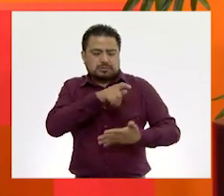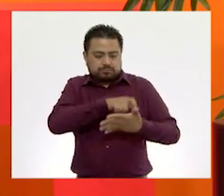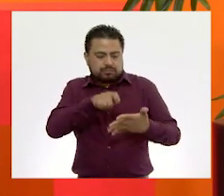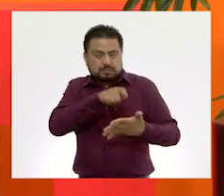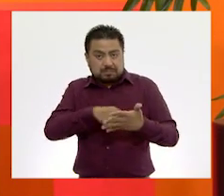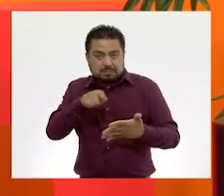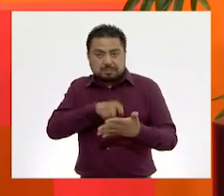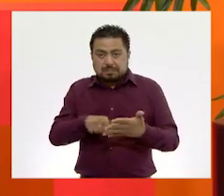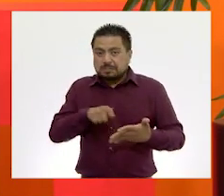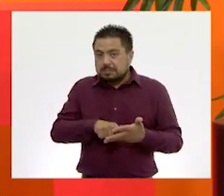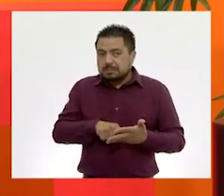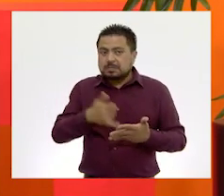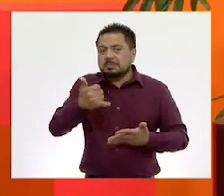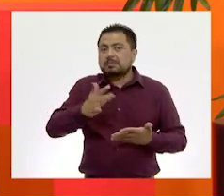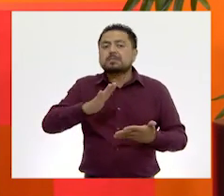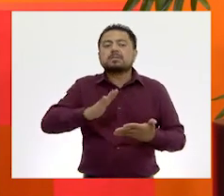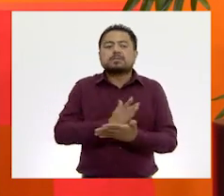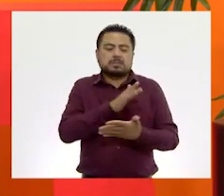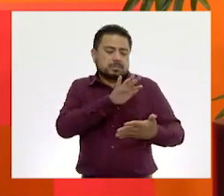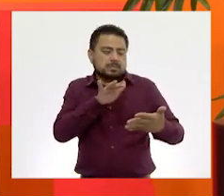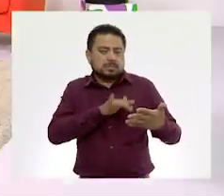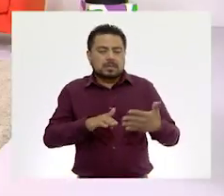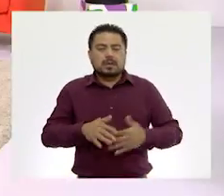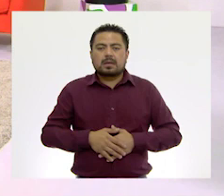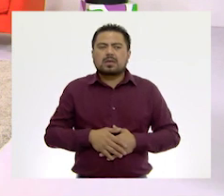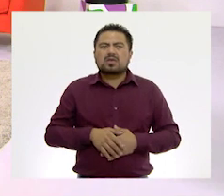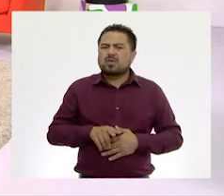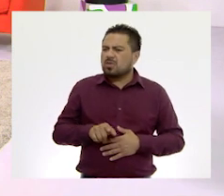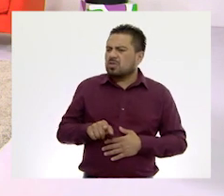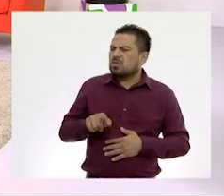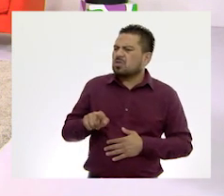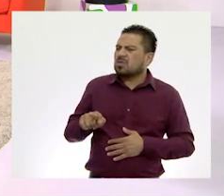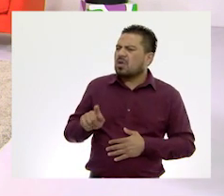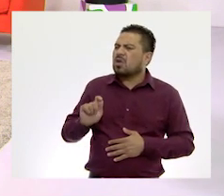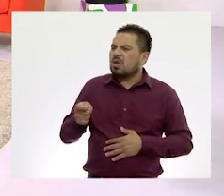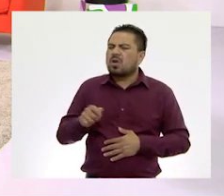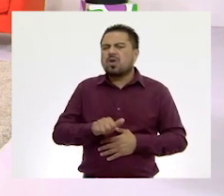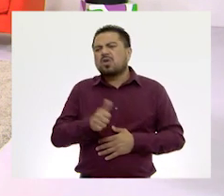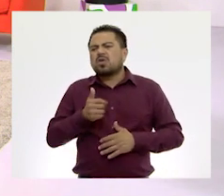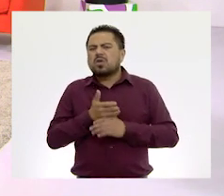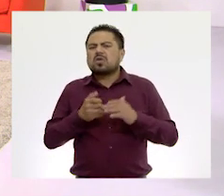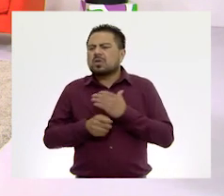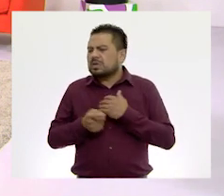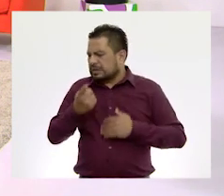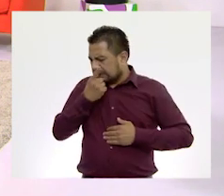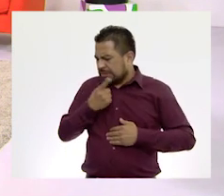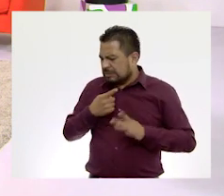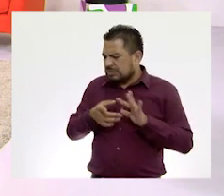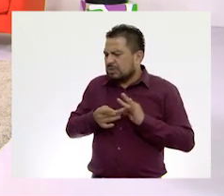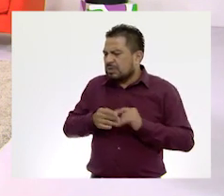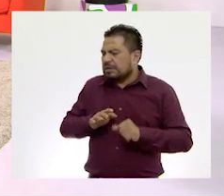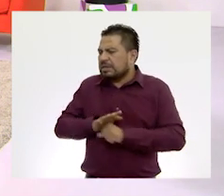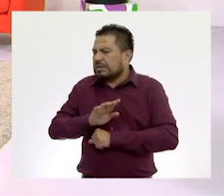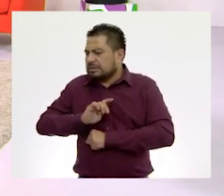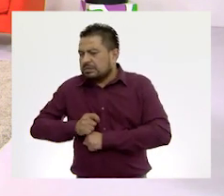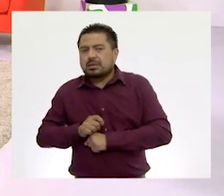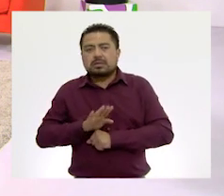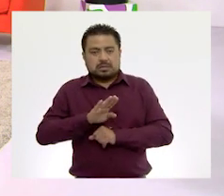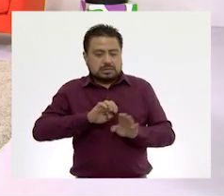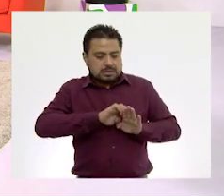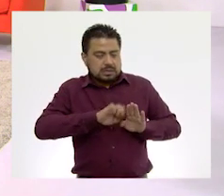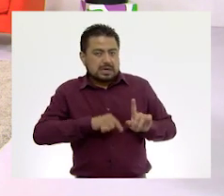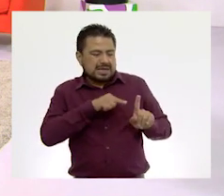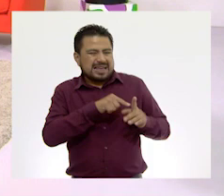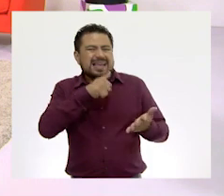escrito y leído, ¿no? Gwendolyn, ¿tú qué otra cosa nos puedes contar? Pues yo creo que estos ejemplos